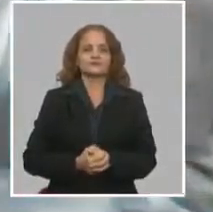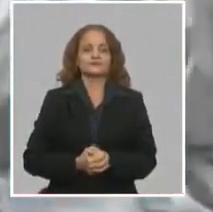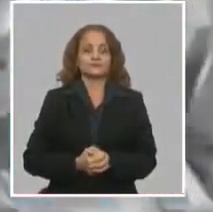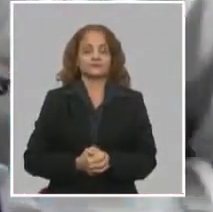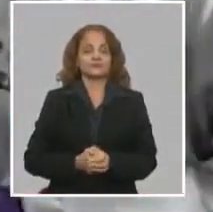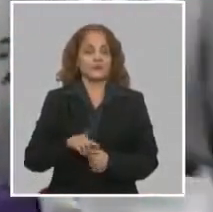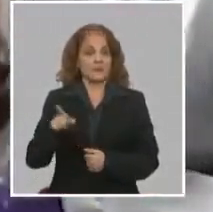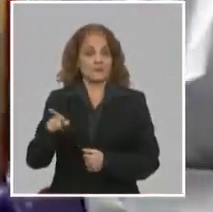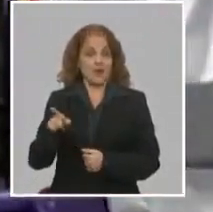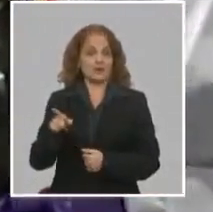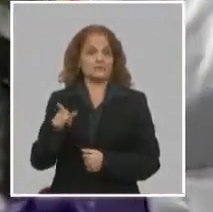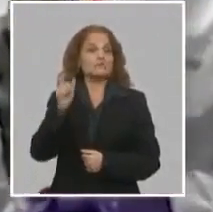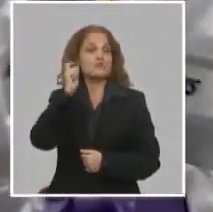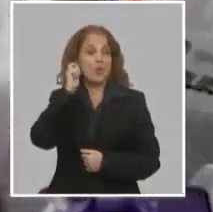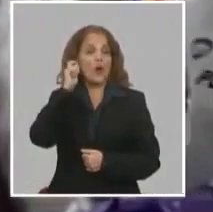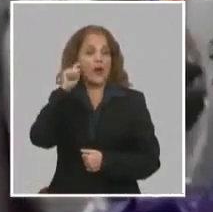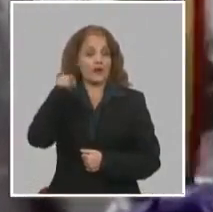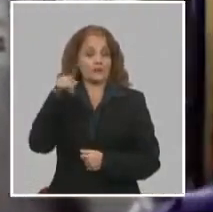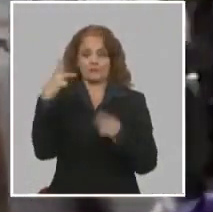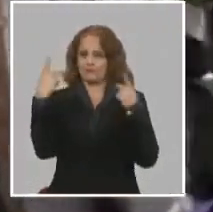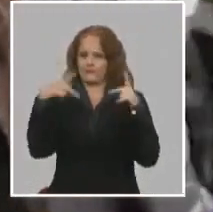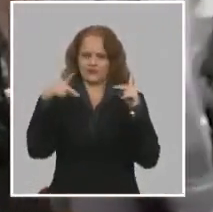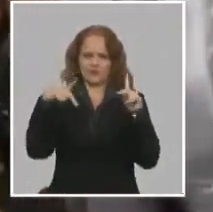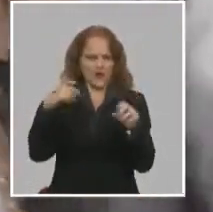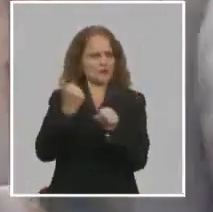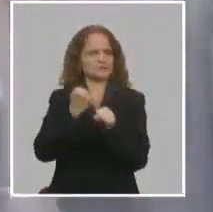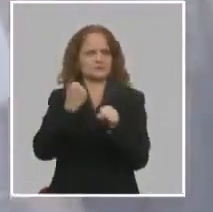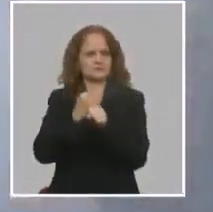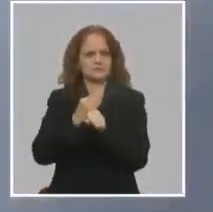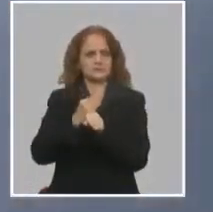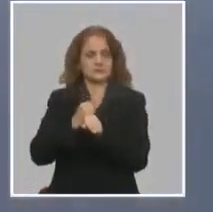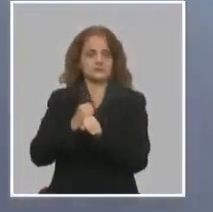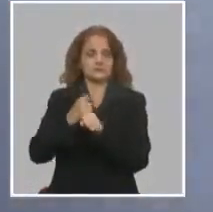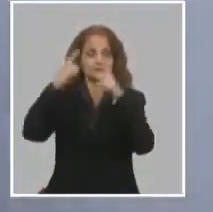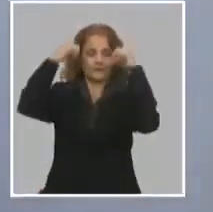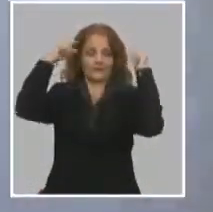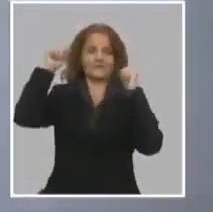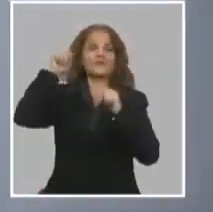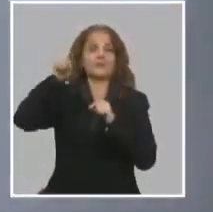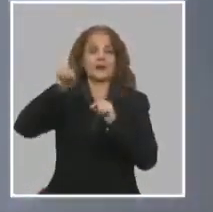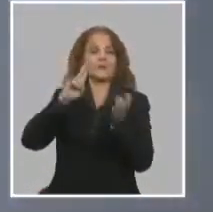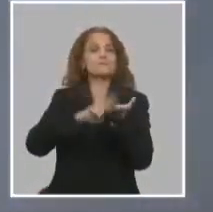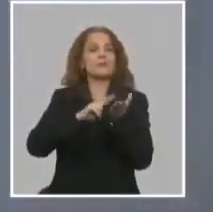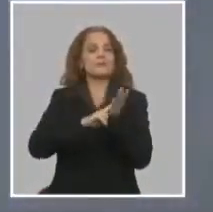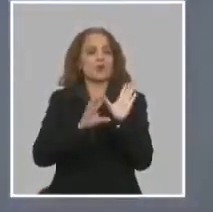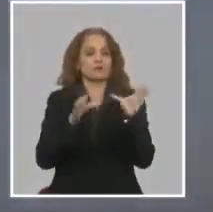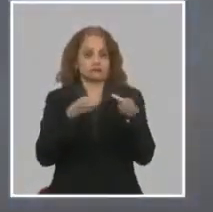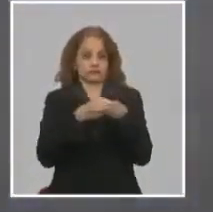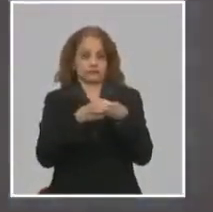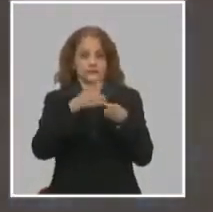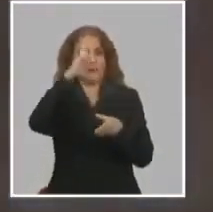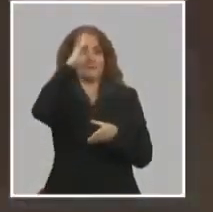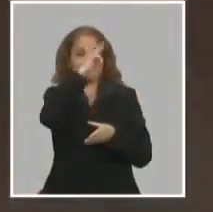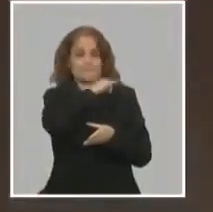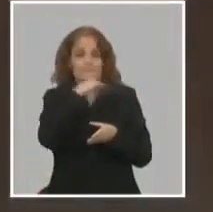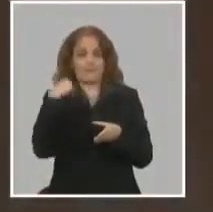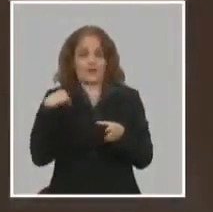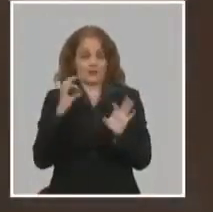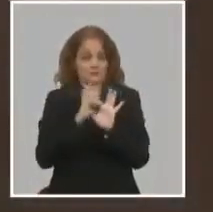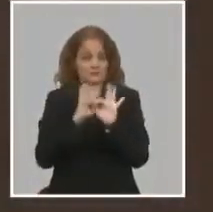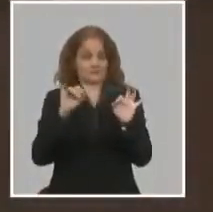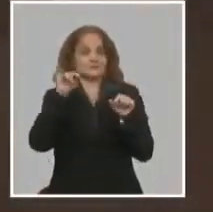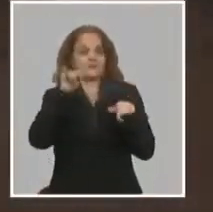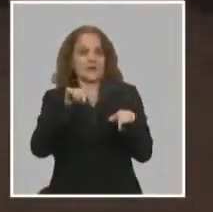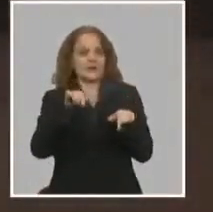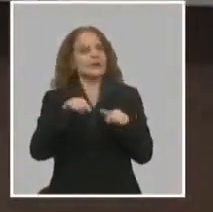Esta profesional camagüeyana de la salud es una de las integrantes de la Brigada Médica Henry Reef de la isla, que junto a sus compañeros contribuyó